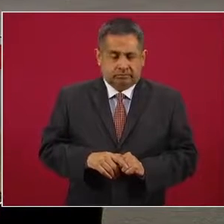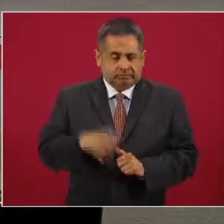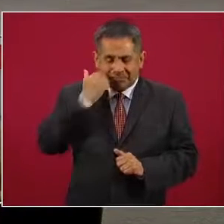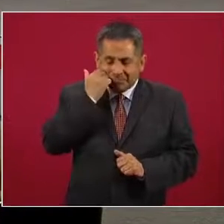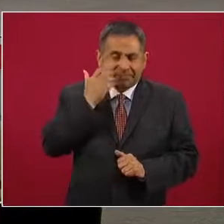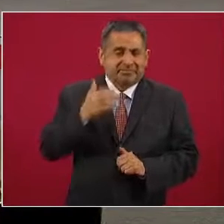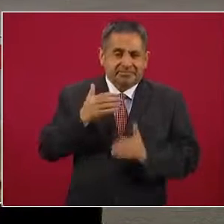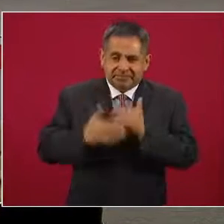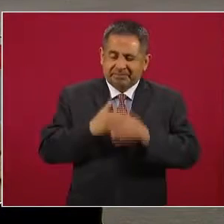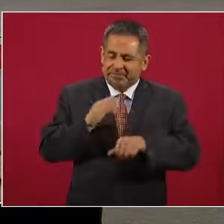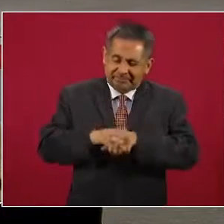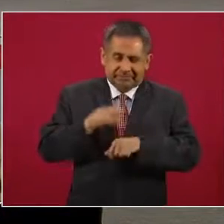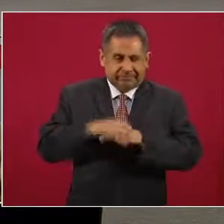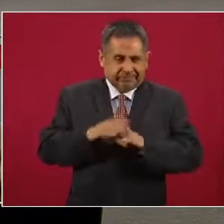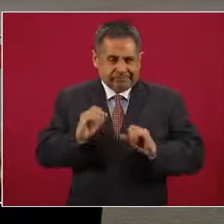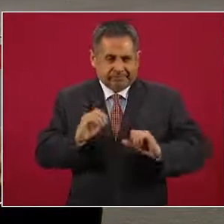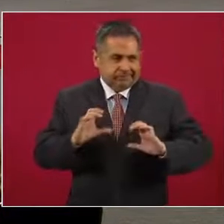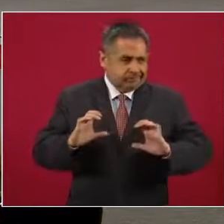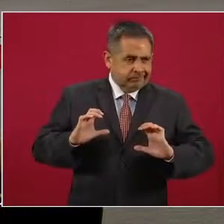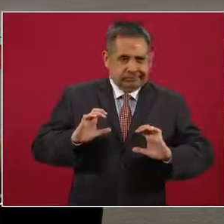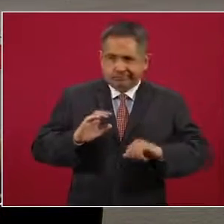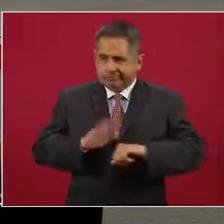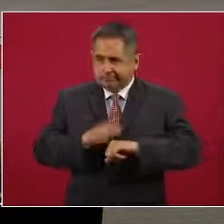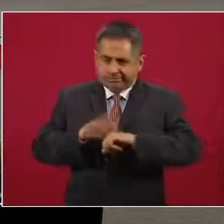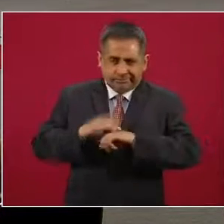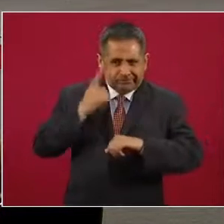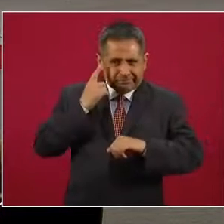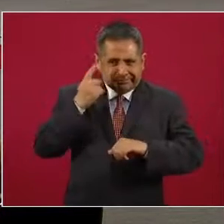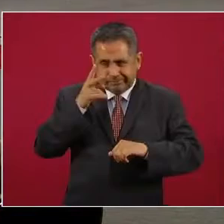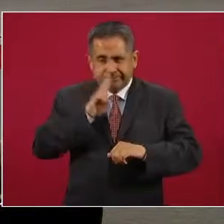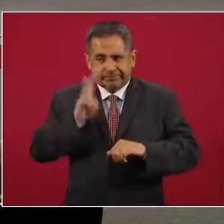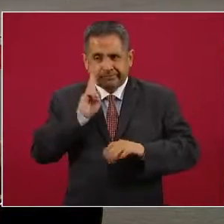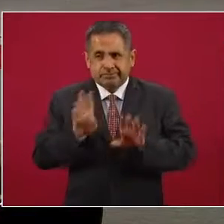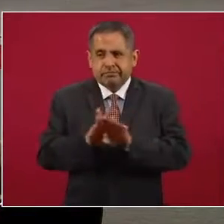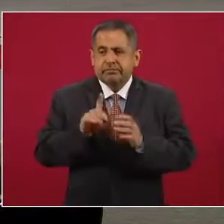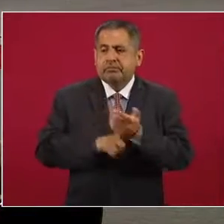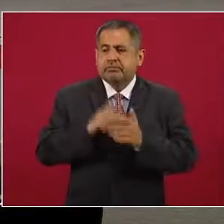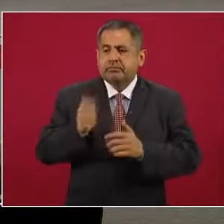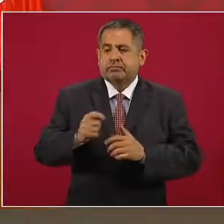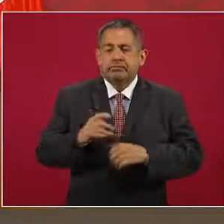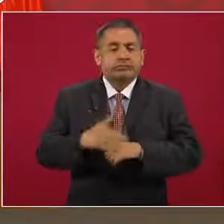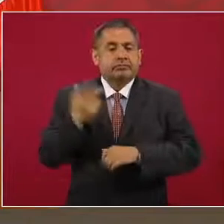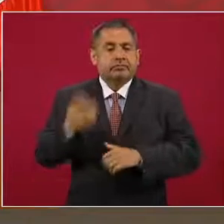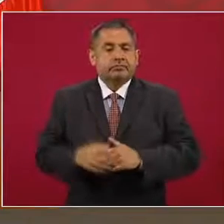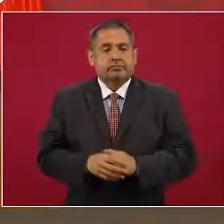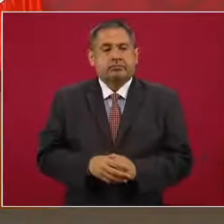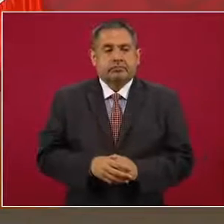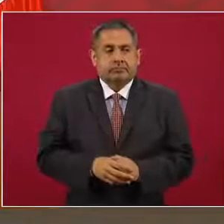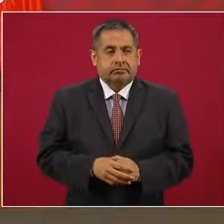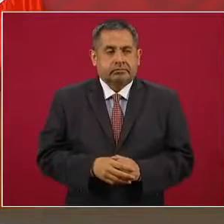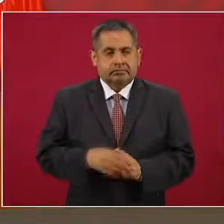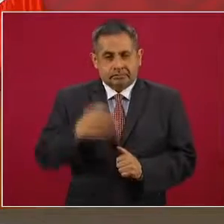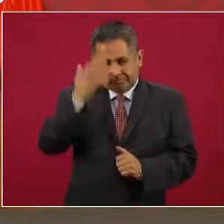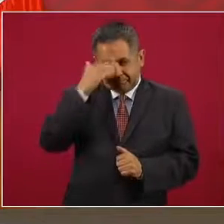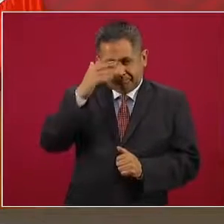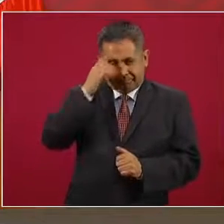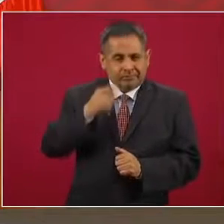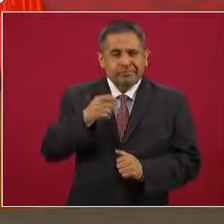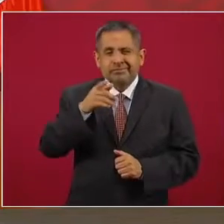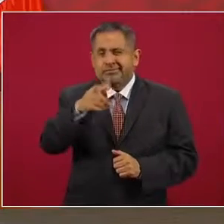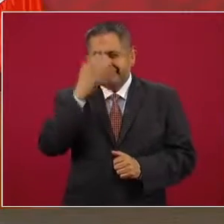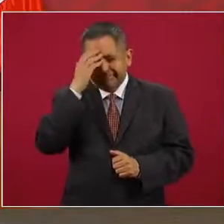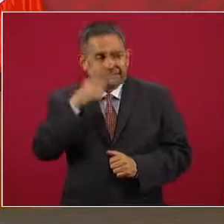queremos actuar con precaución, ser precavidos, porque el famoso